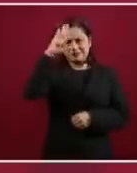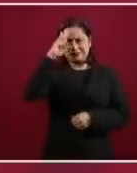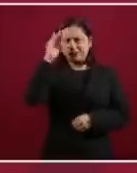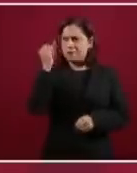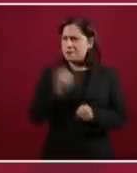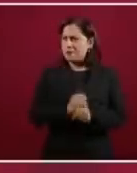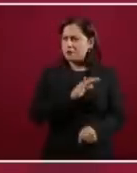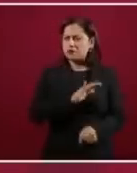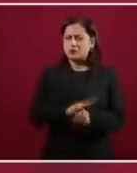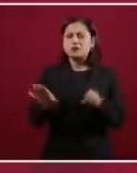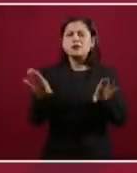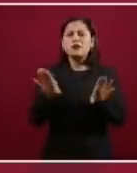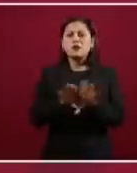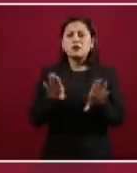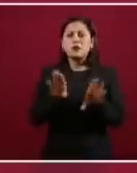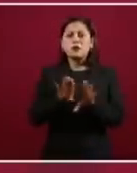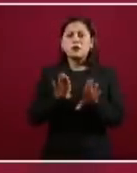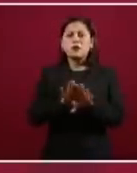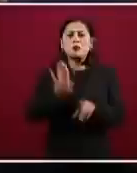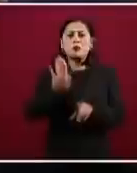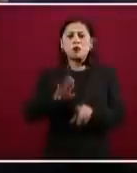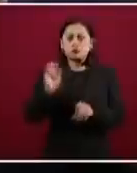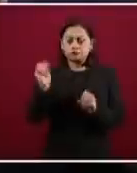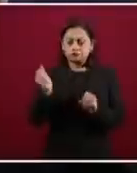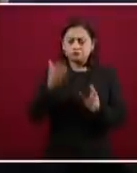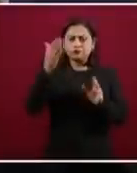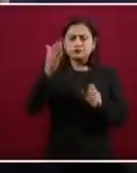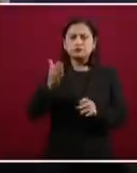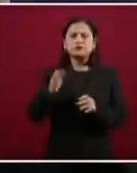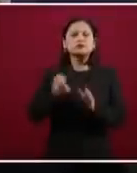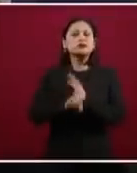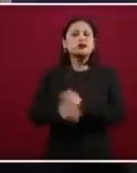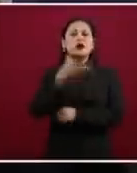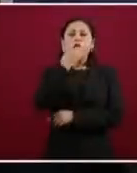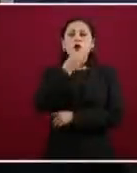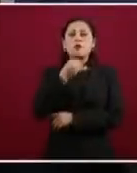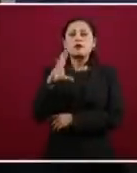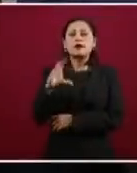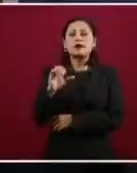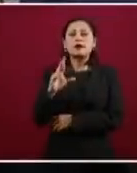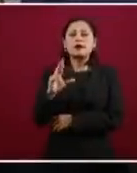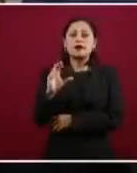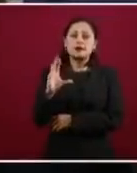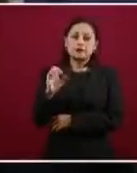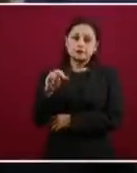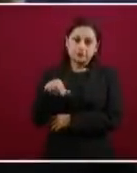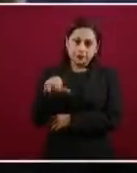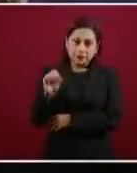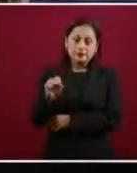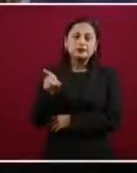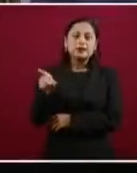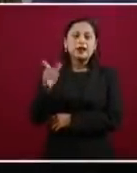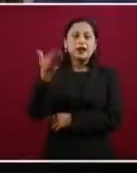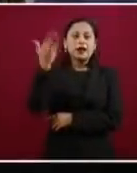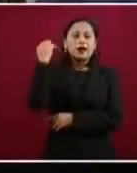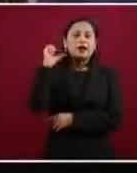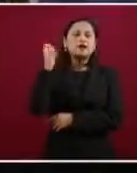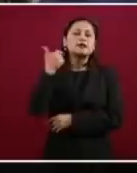Era un mago, Cárcens, el que entonces era secretario de